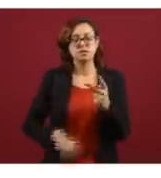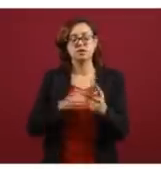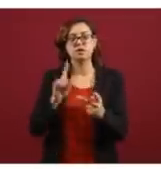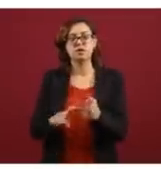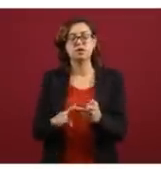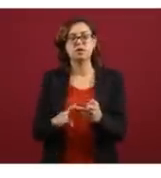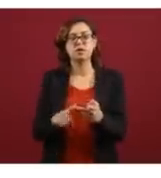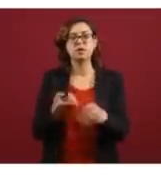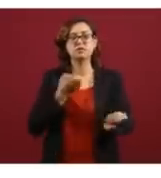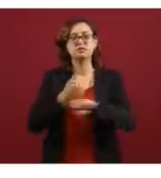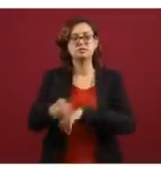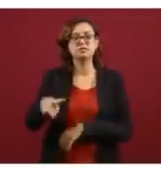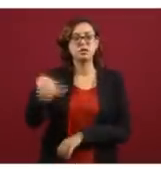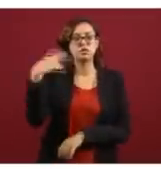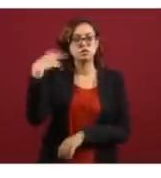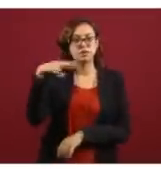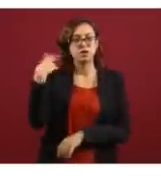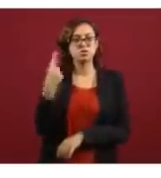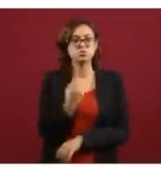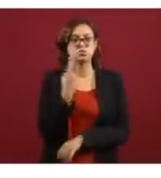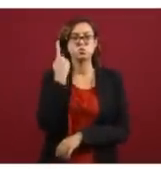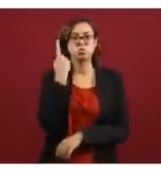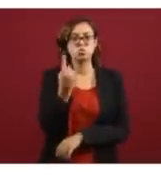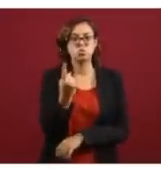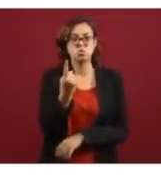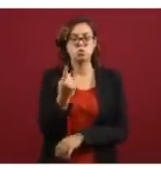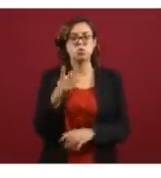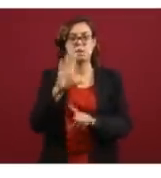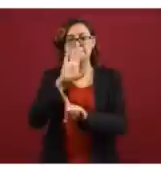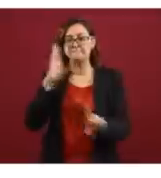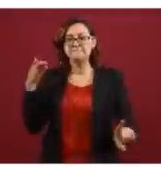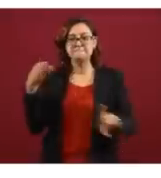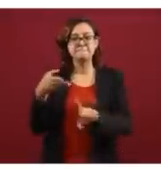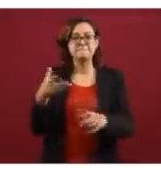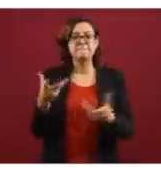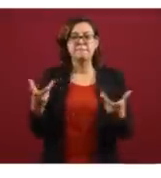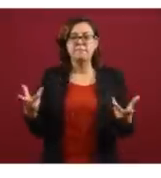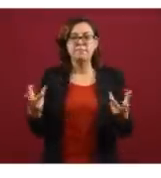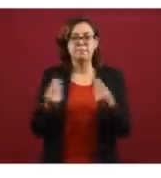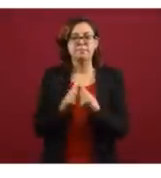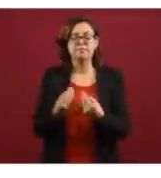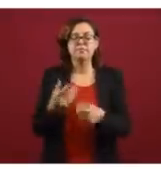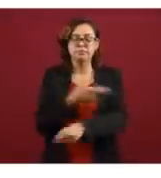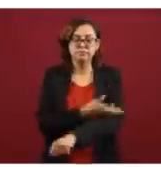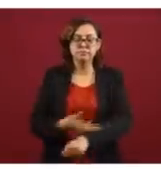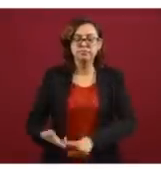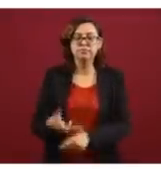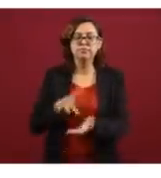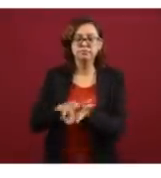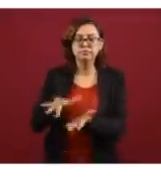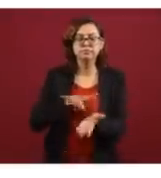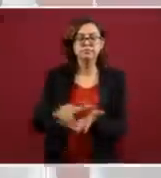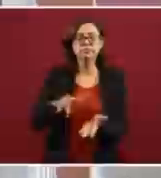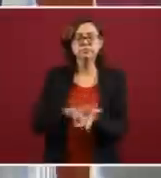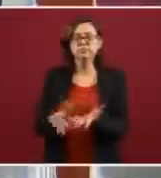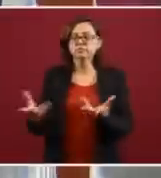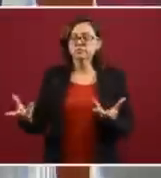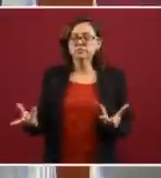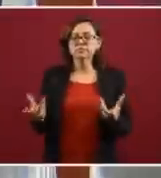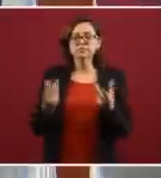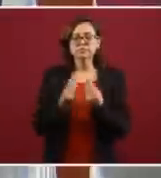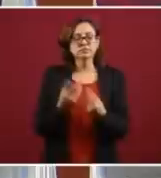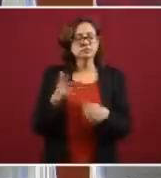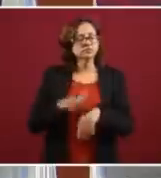el estado de Veracruz, y todo con el acompañamiento a las familias, que sin lugar a dudas son